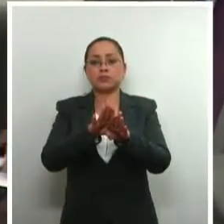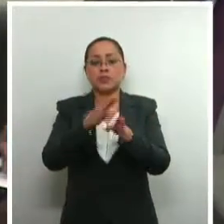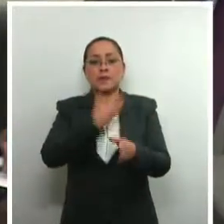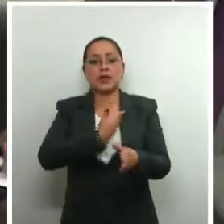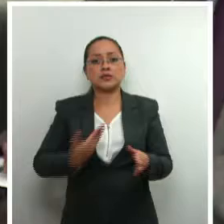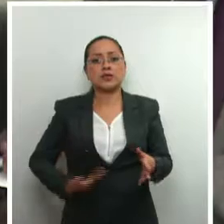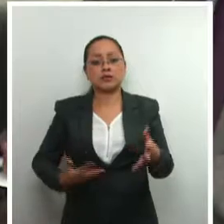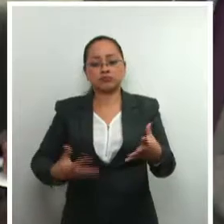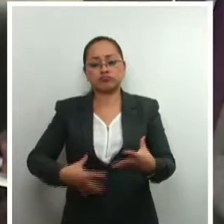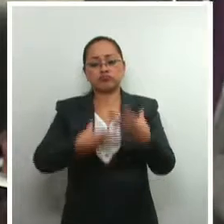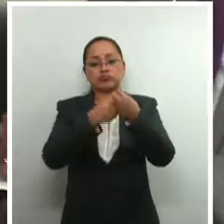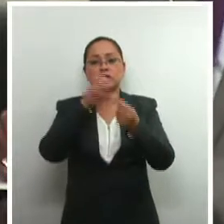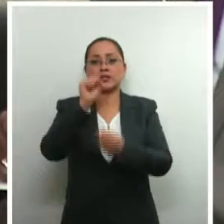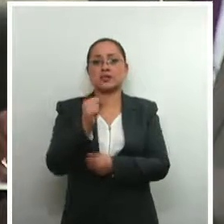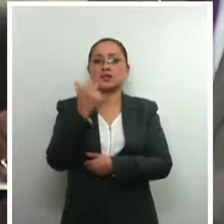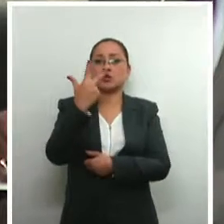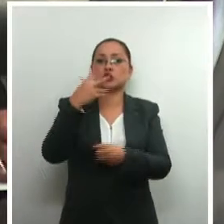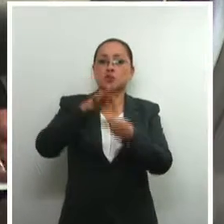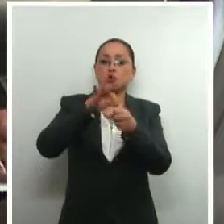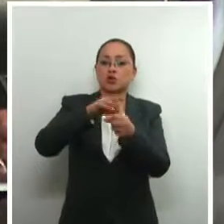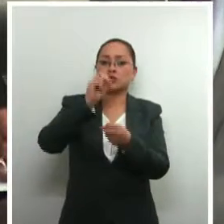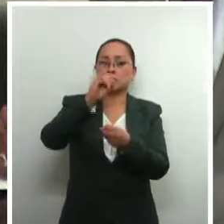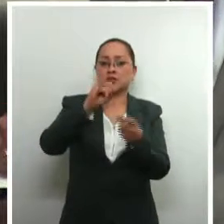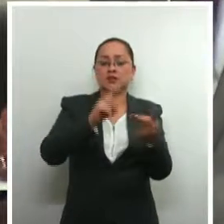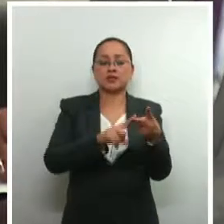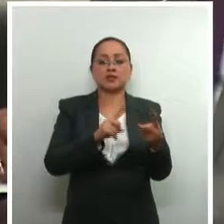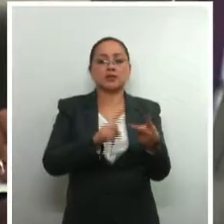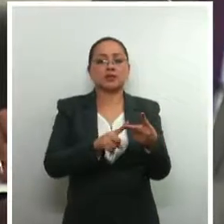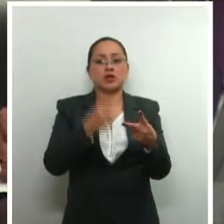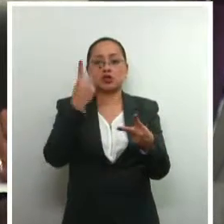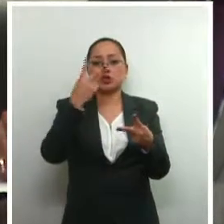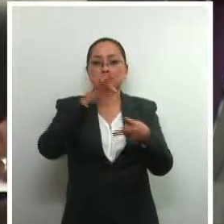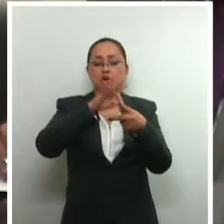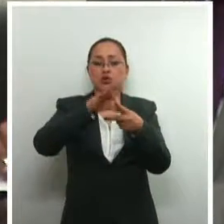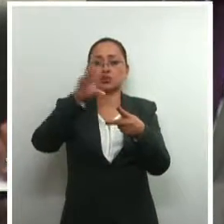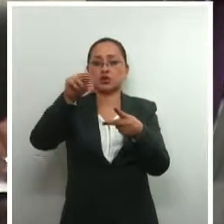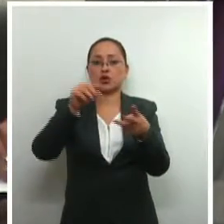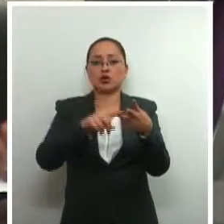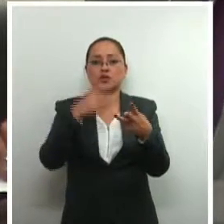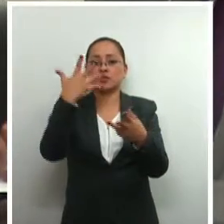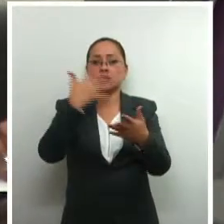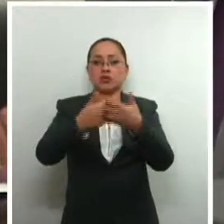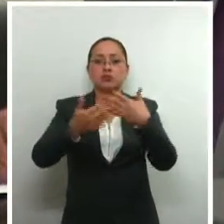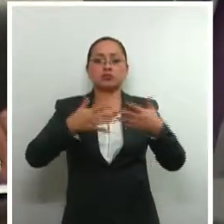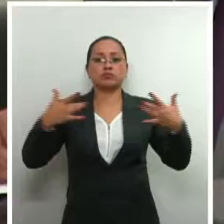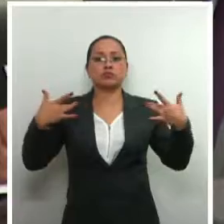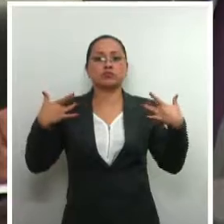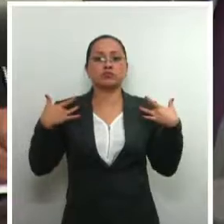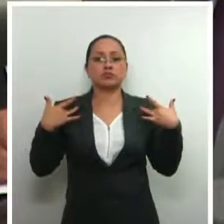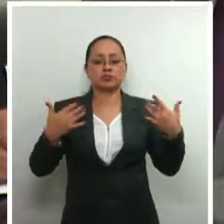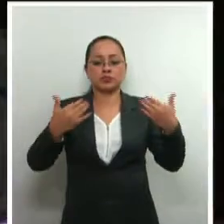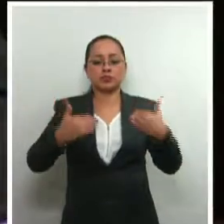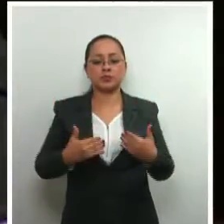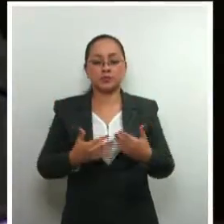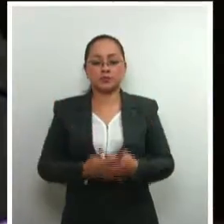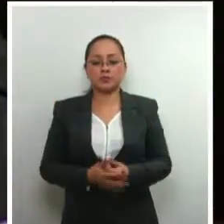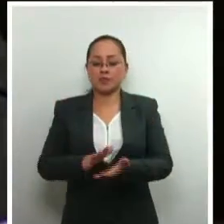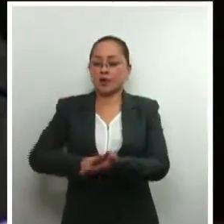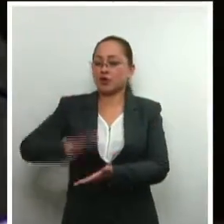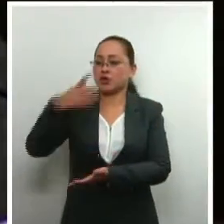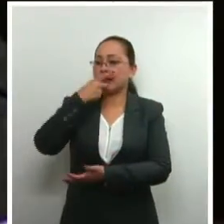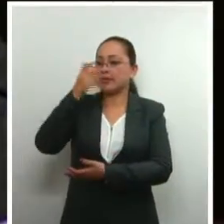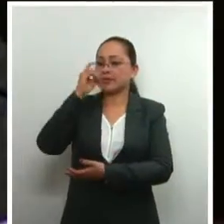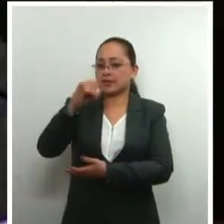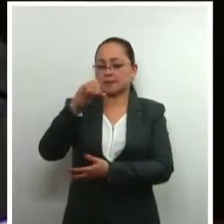Presidente, se emitieron 68 votos en pro, 2 en contra y 5 abstenciones. Hay